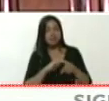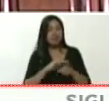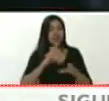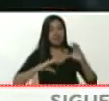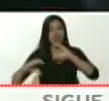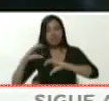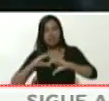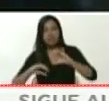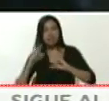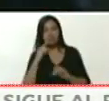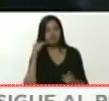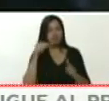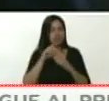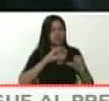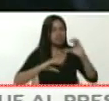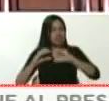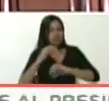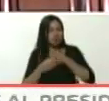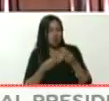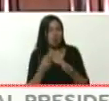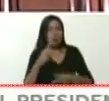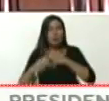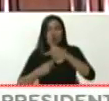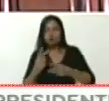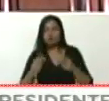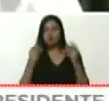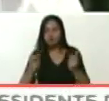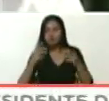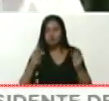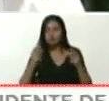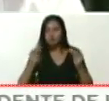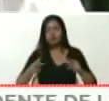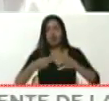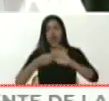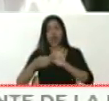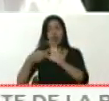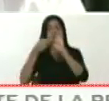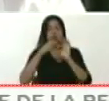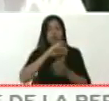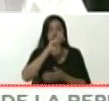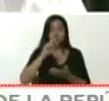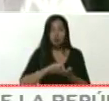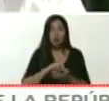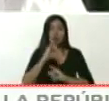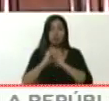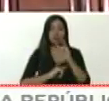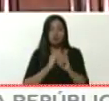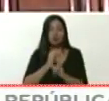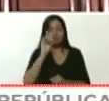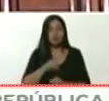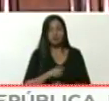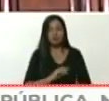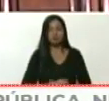Ciencia, meterle la ciencia a producir alianzas nacionales. Alianzas